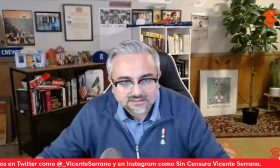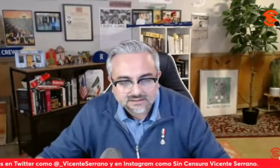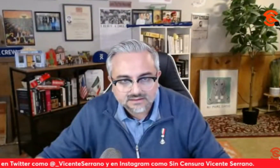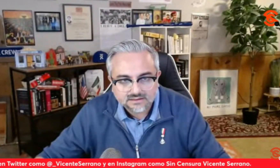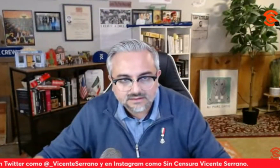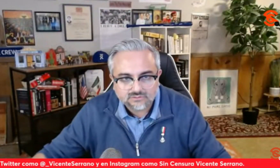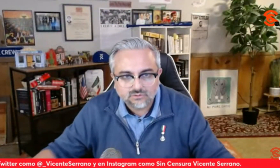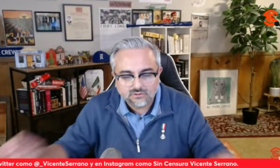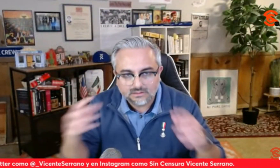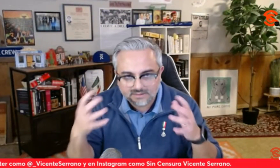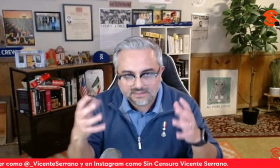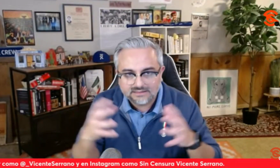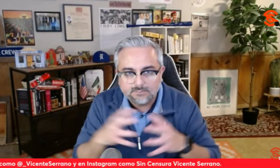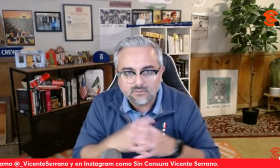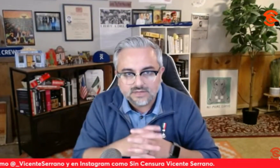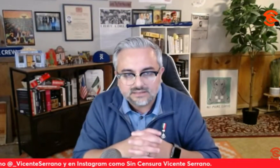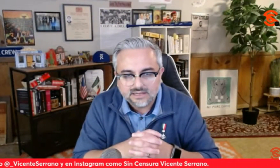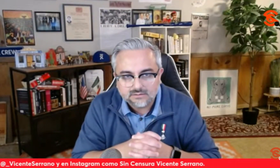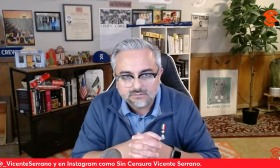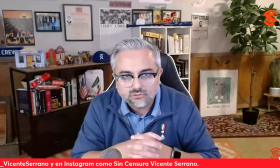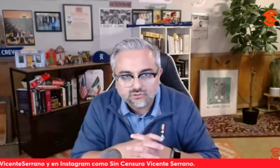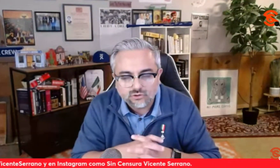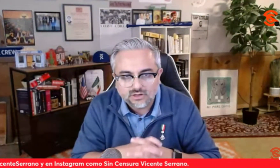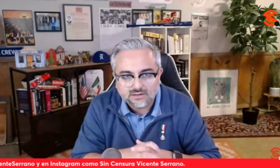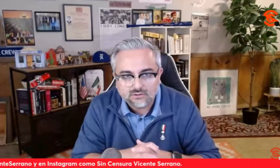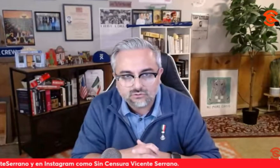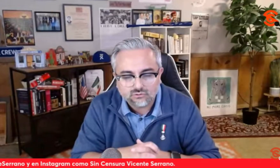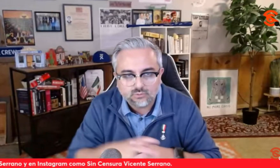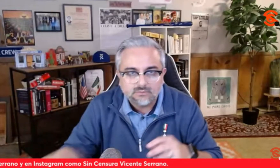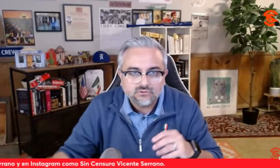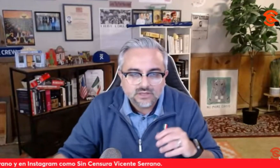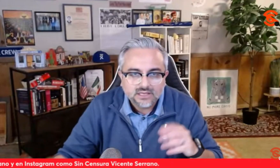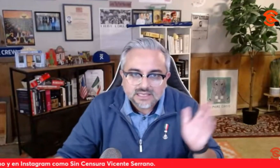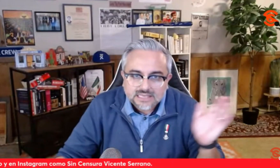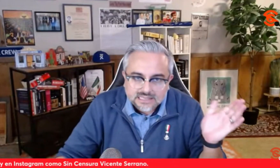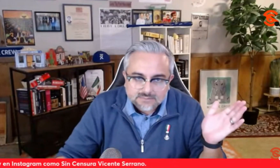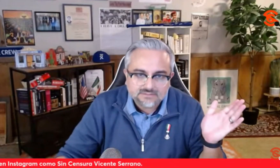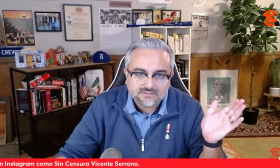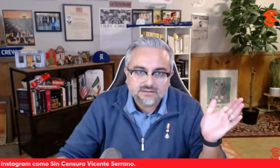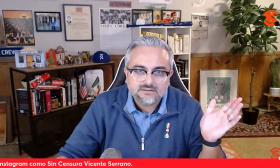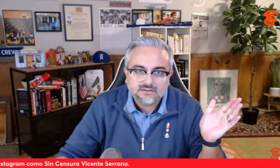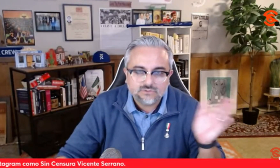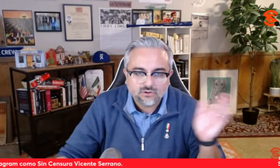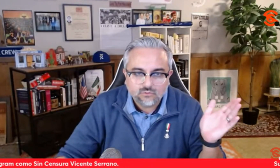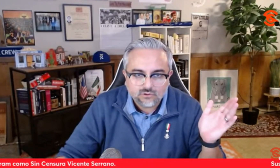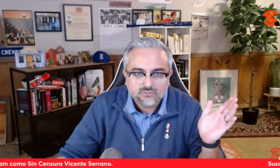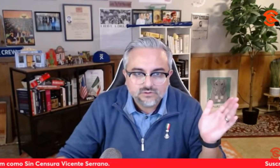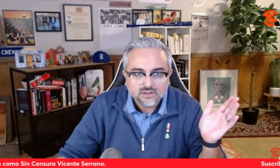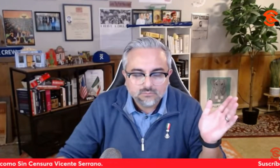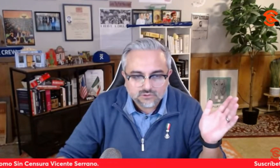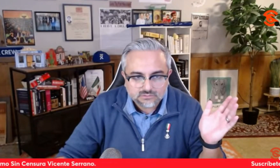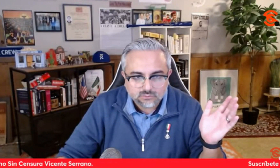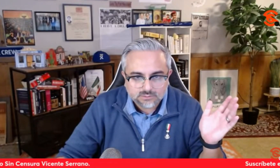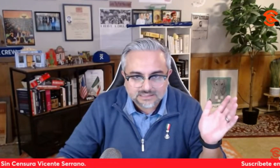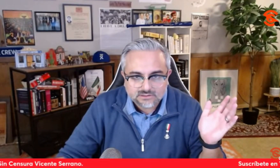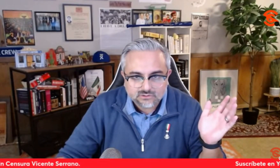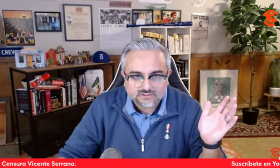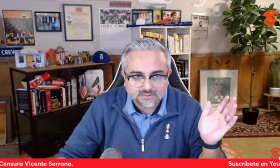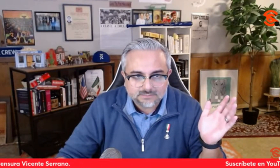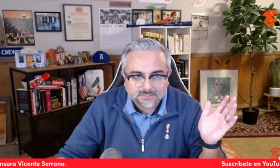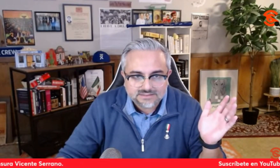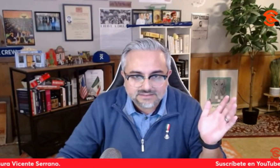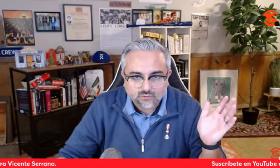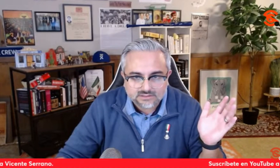nimiedad. Esto de verdad que podría traer mucha unión entre nuestros pueblos. Y además, insisto, ¿no? Fueron muchísimos